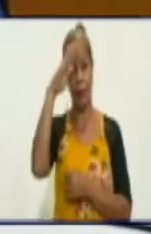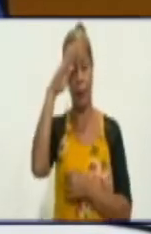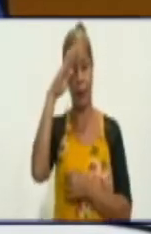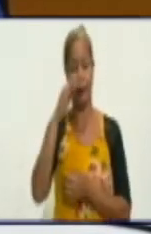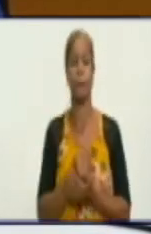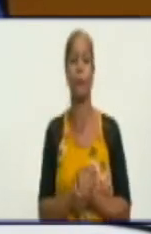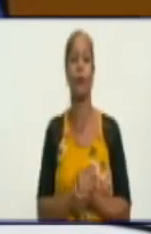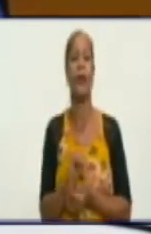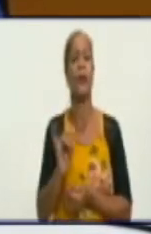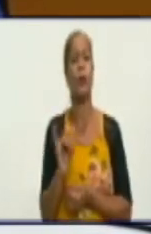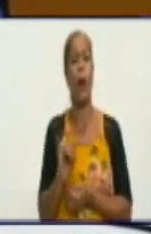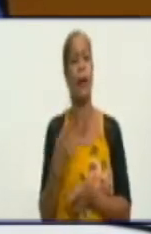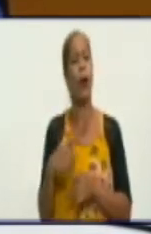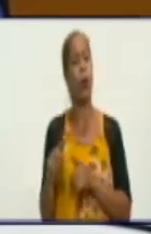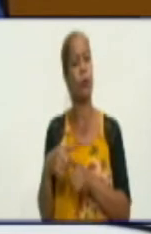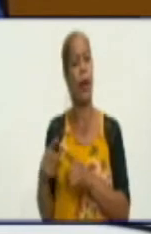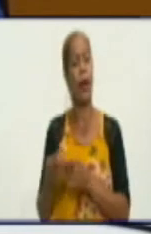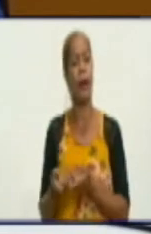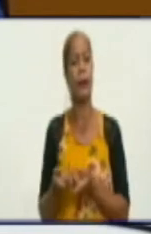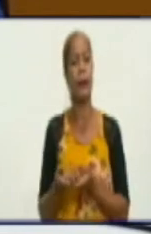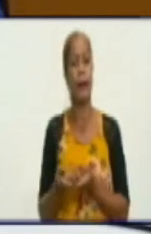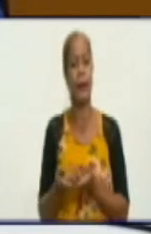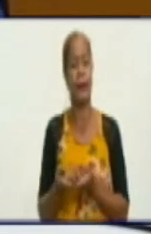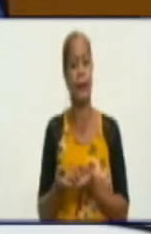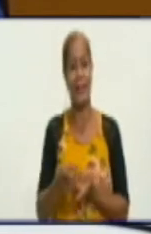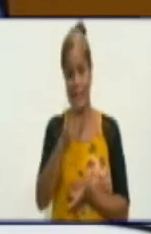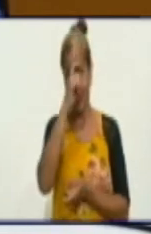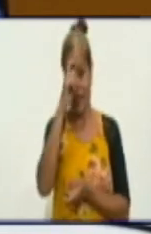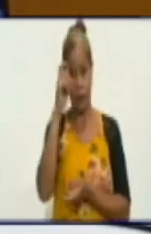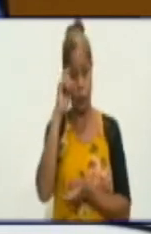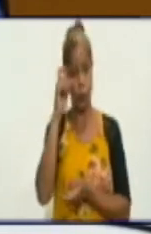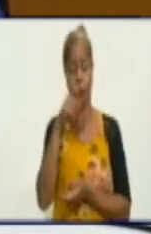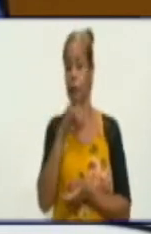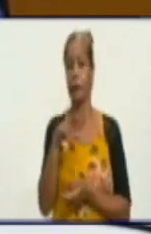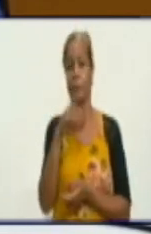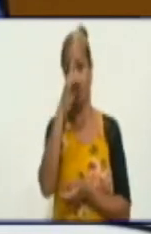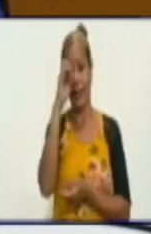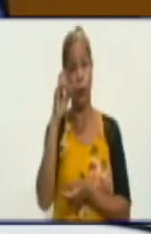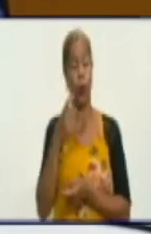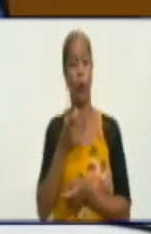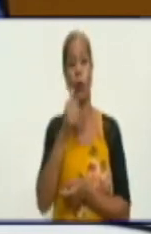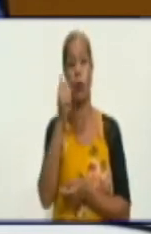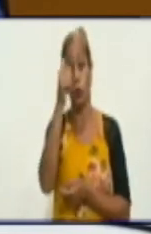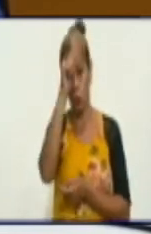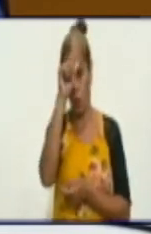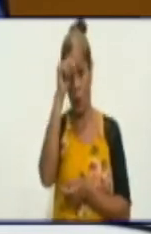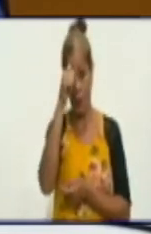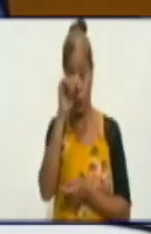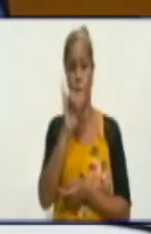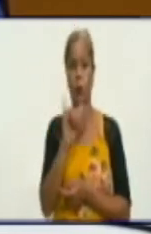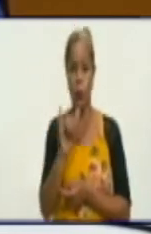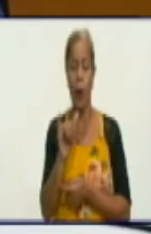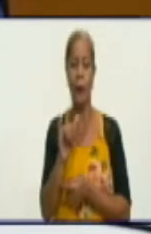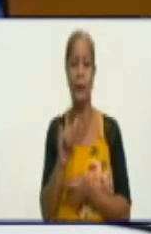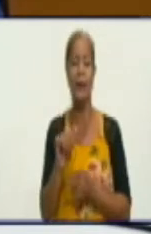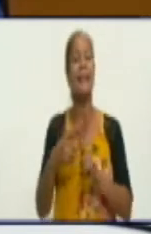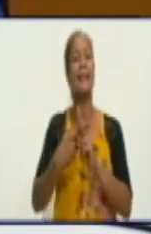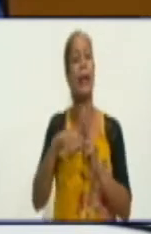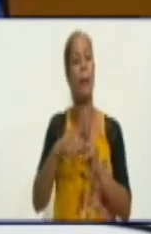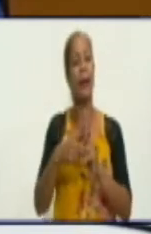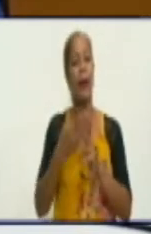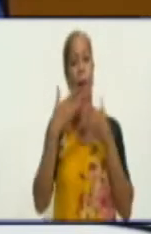Santo Domingo, que trabajó en 4 cabañas con 16 habitaciones, con un buen impacto también en este